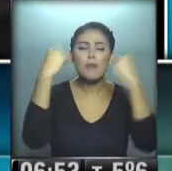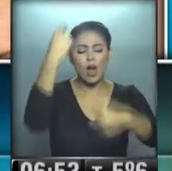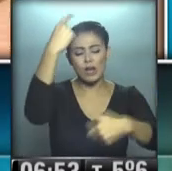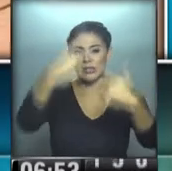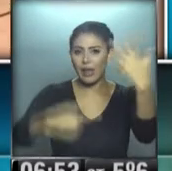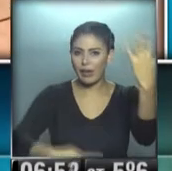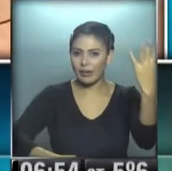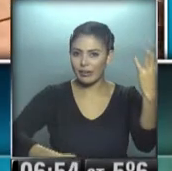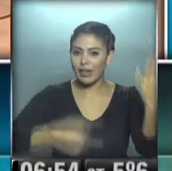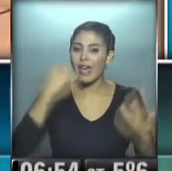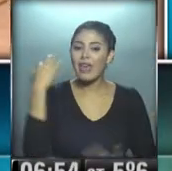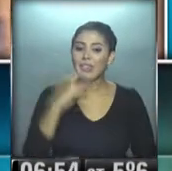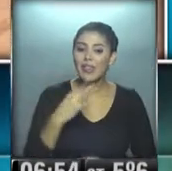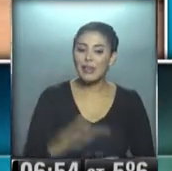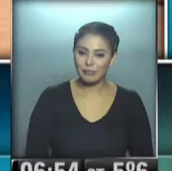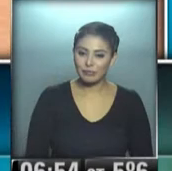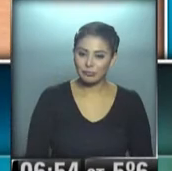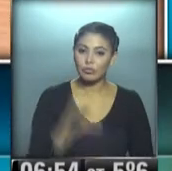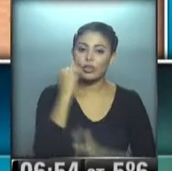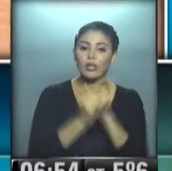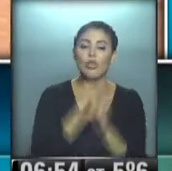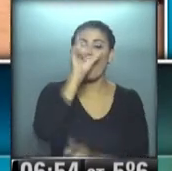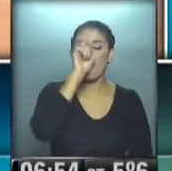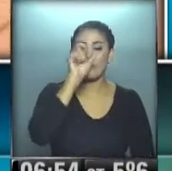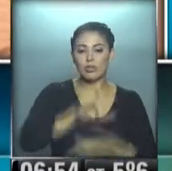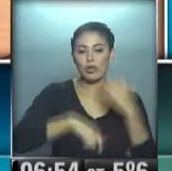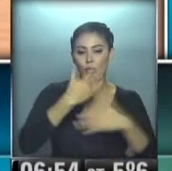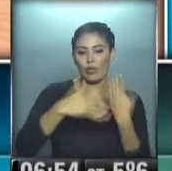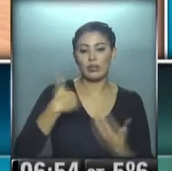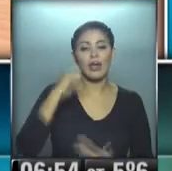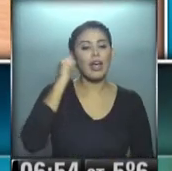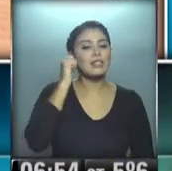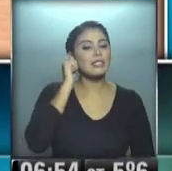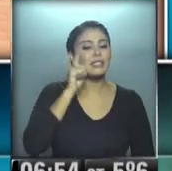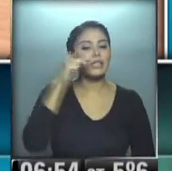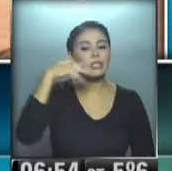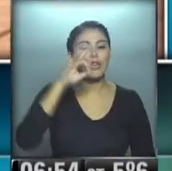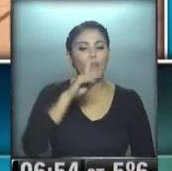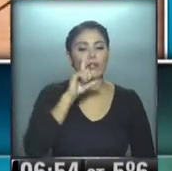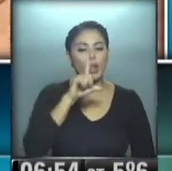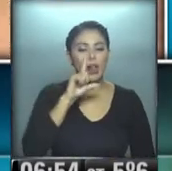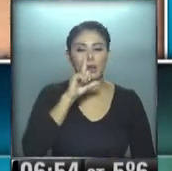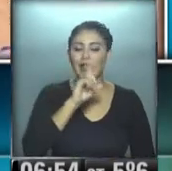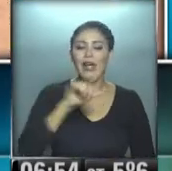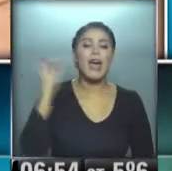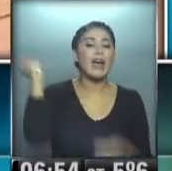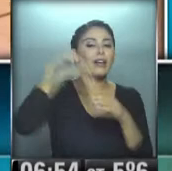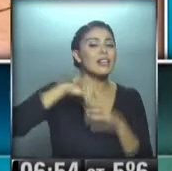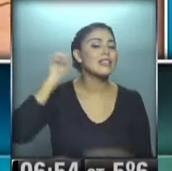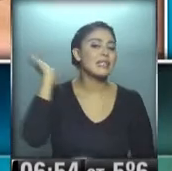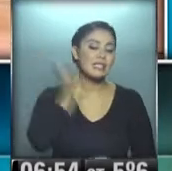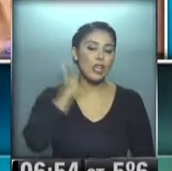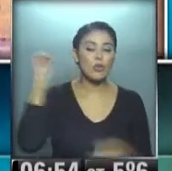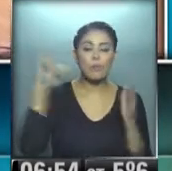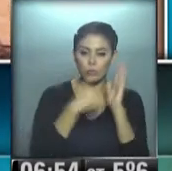pero tenemos que hablar de Ginóbili, como siempre, genio y figura. Manu anotó 16 puntos y dio 11 asistencias en el